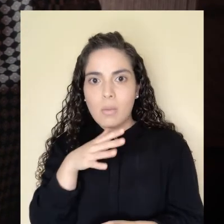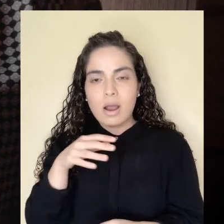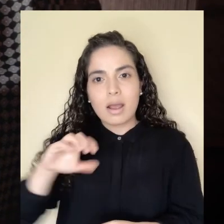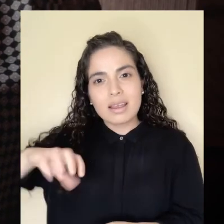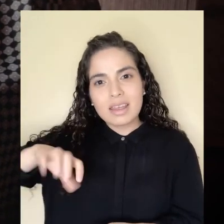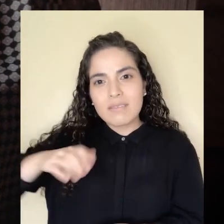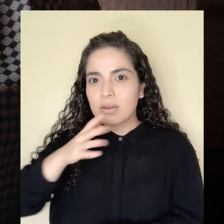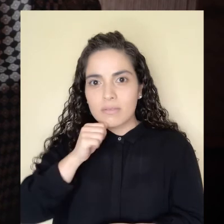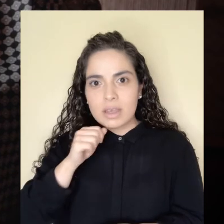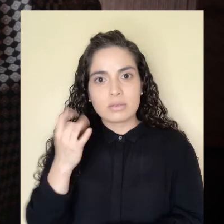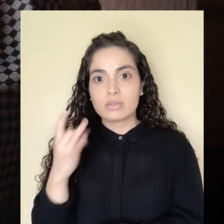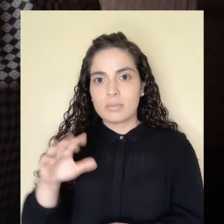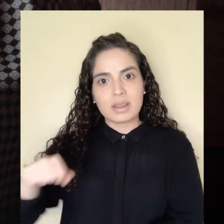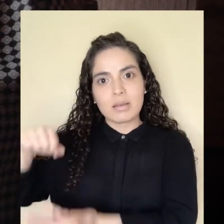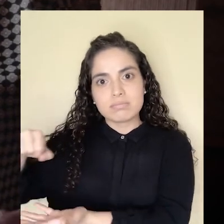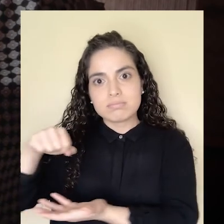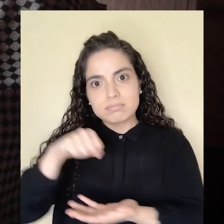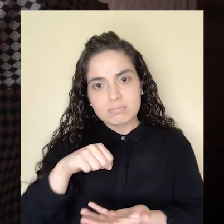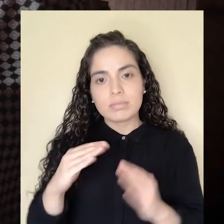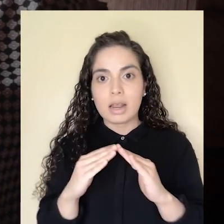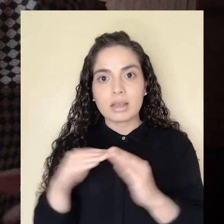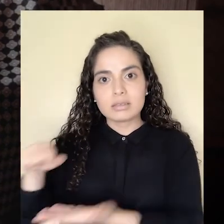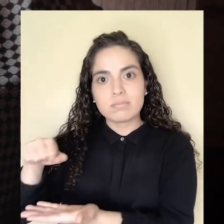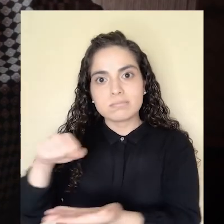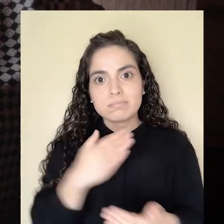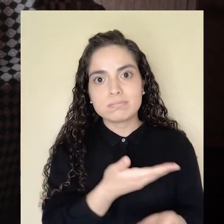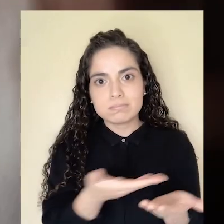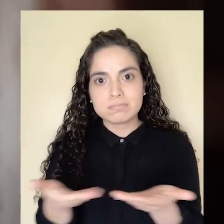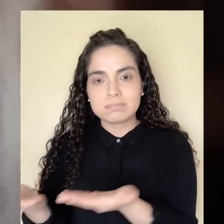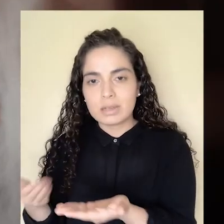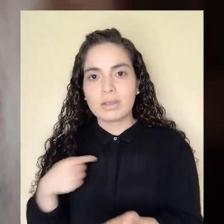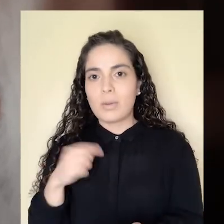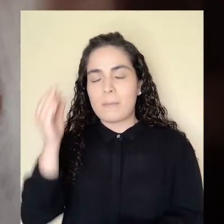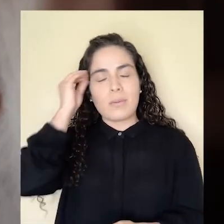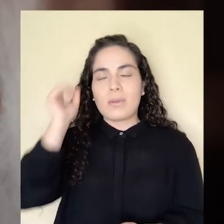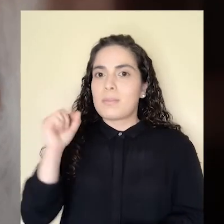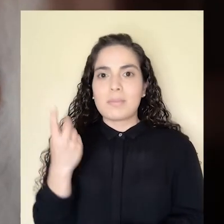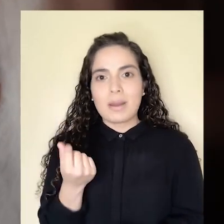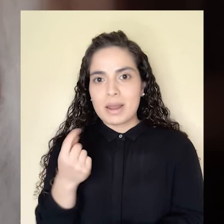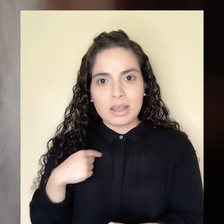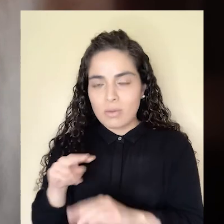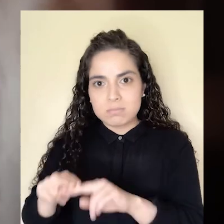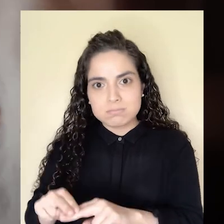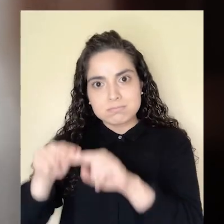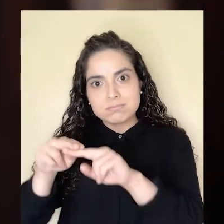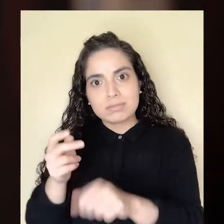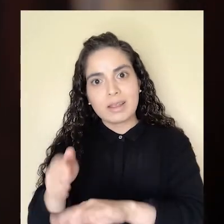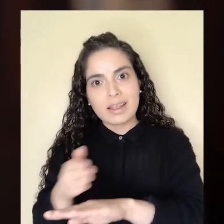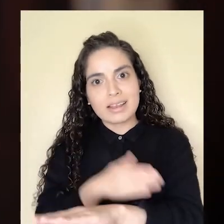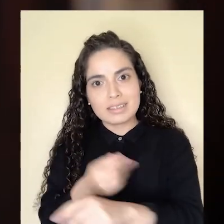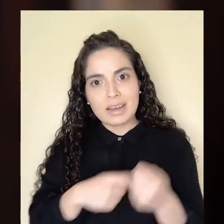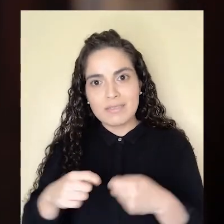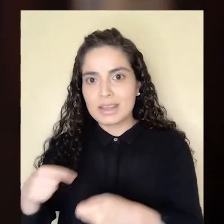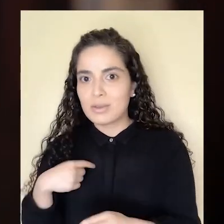canoa nomás, pues cachai. Entonces mi primer lavatorio me lo compré con la plata de mis calcetines que vendí. No me olvidé nunca de mi